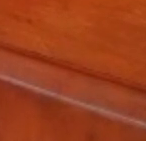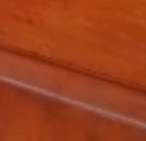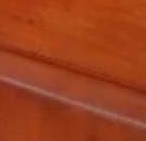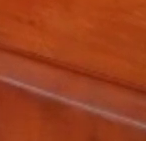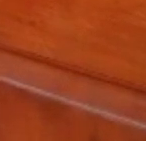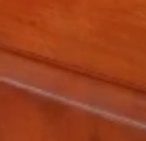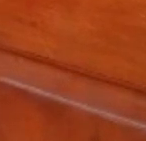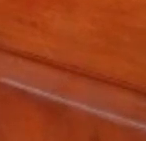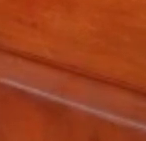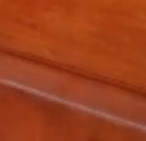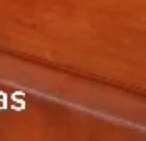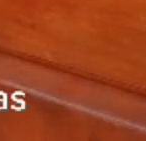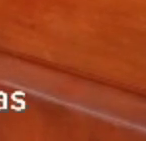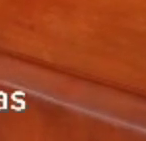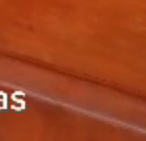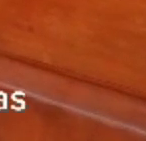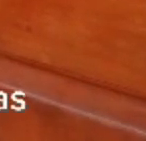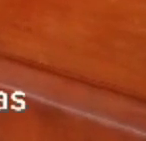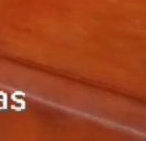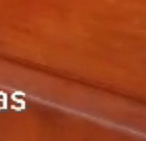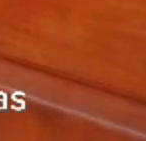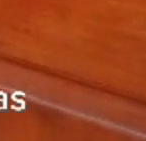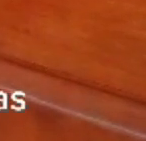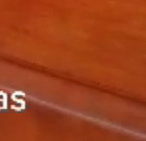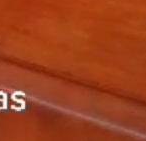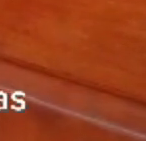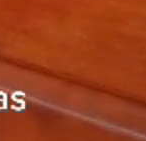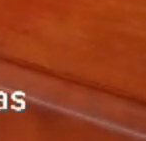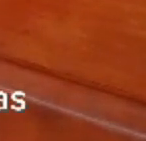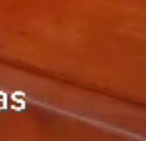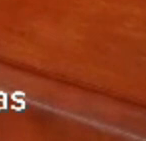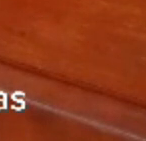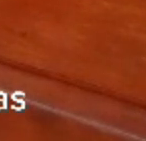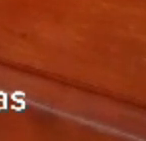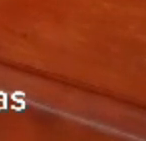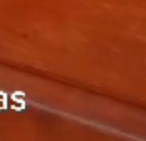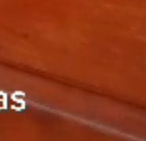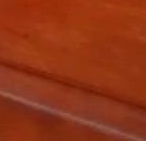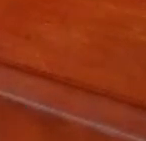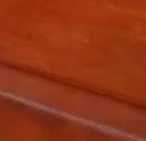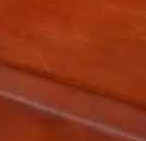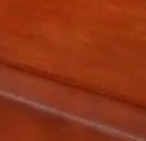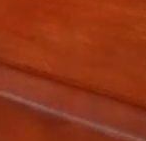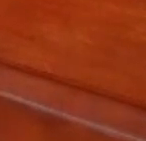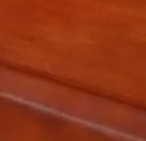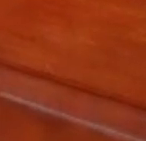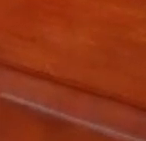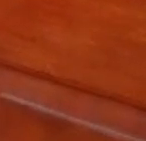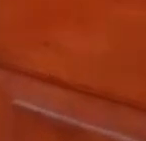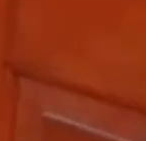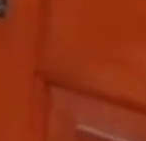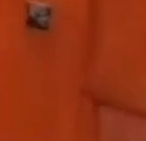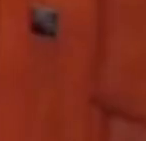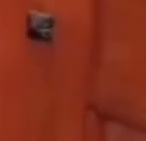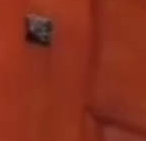tenés ocho opciones pero 14.000 personas eligieron mapuchito noticias suscribite a nuestro canal